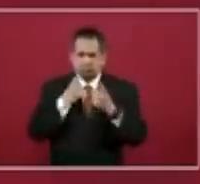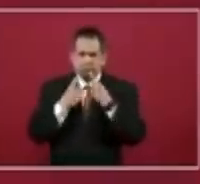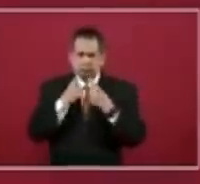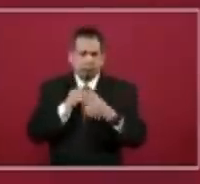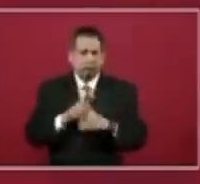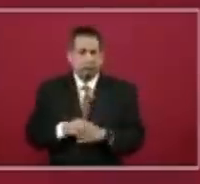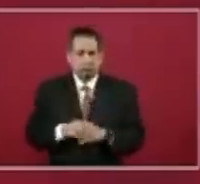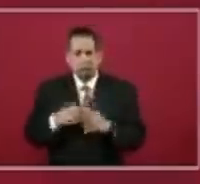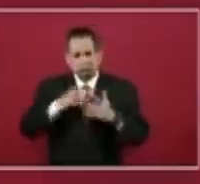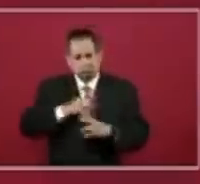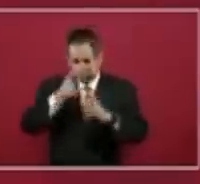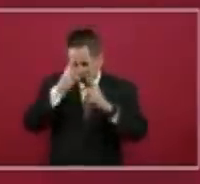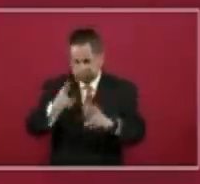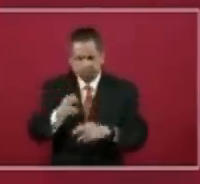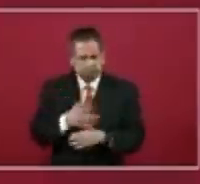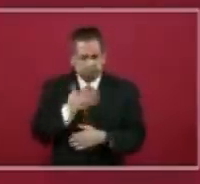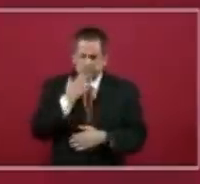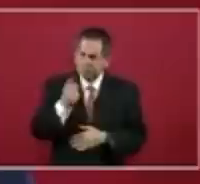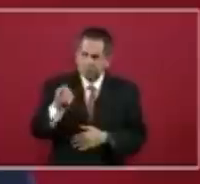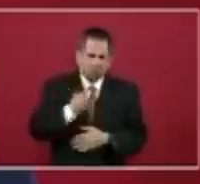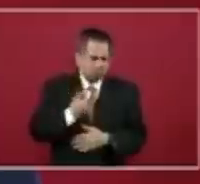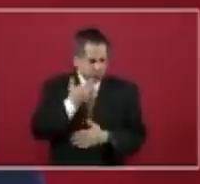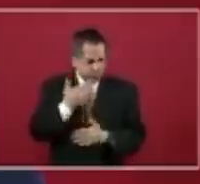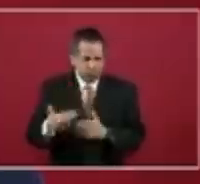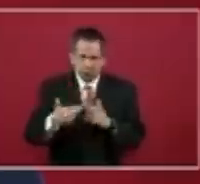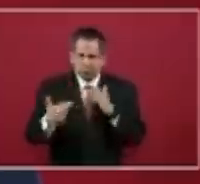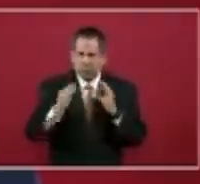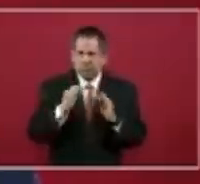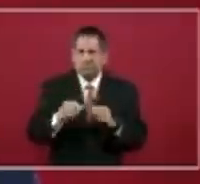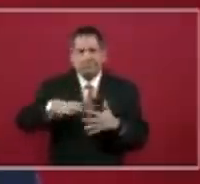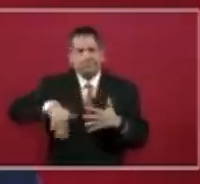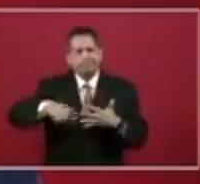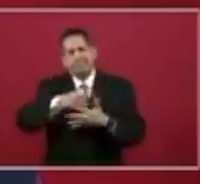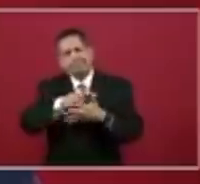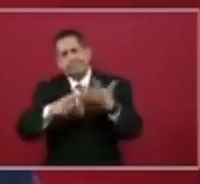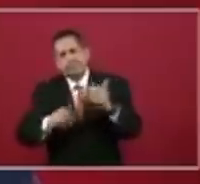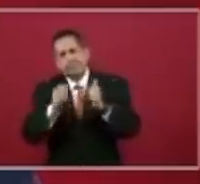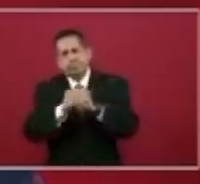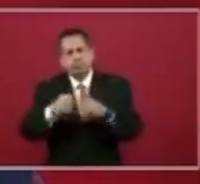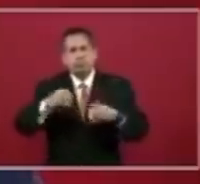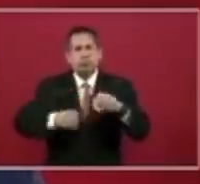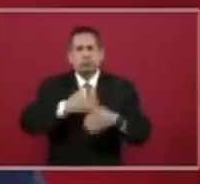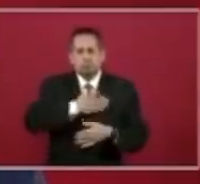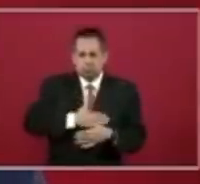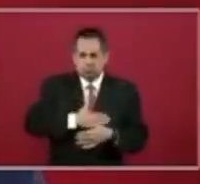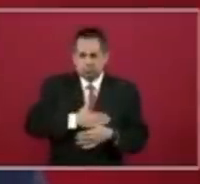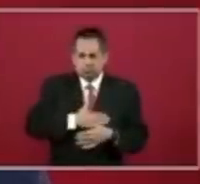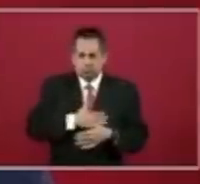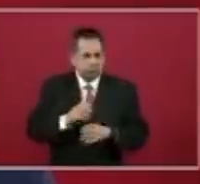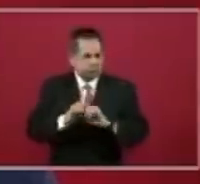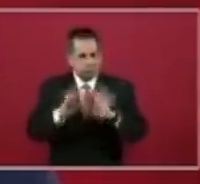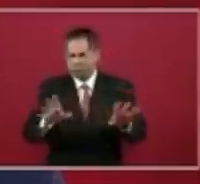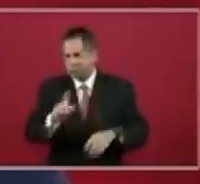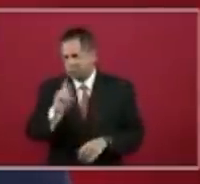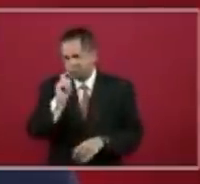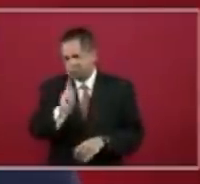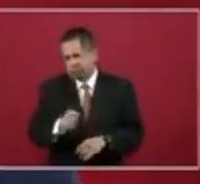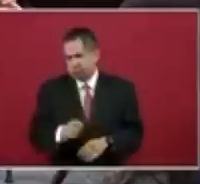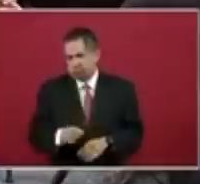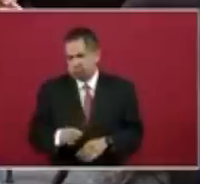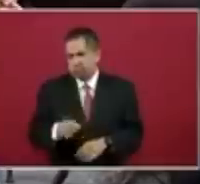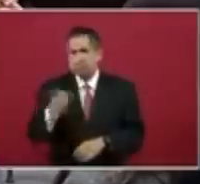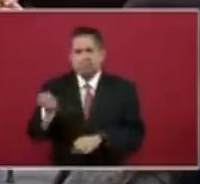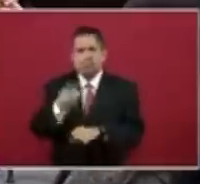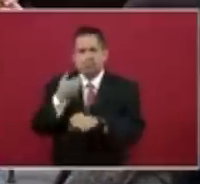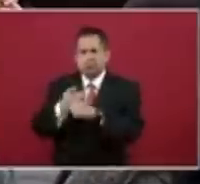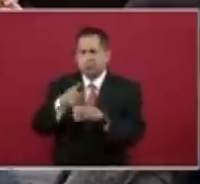Los respeto mucho, llevamos muy buena relación. Entonces, todo lo que tenga que ver con justicia, desde luego, y es la